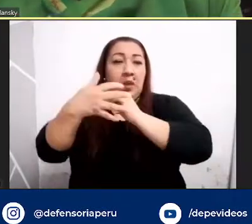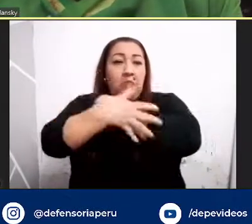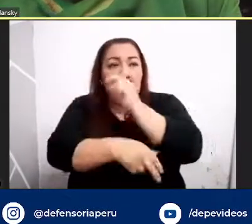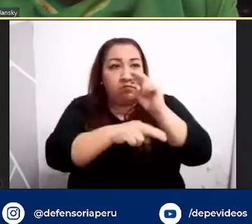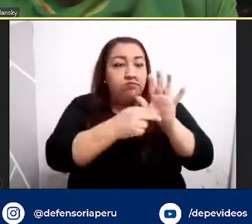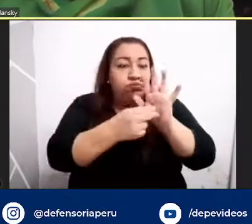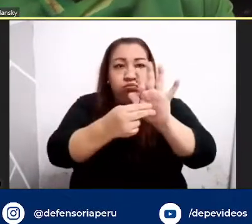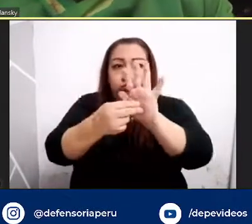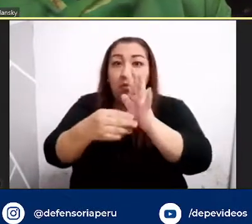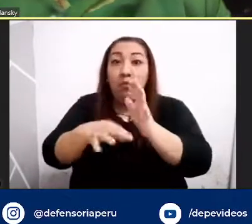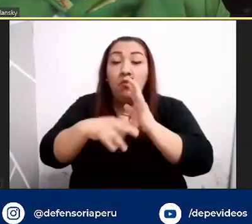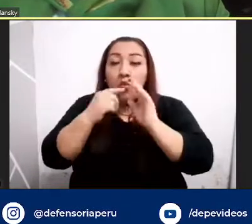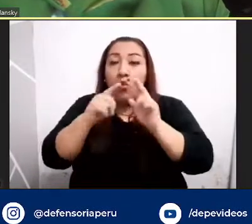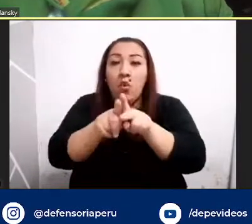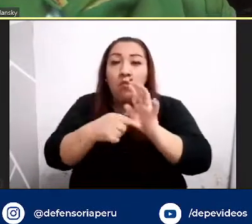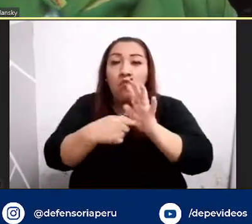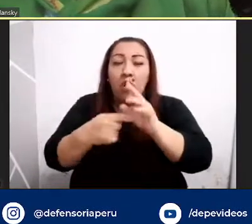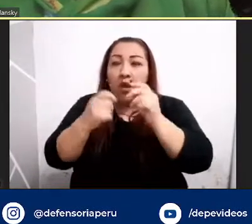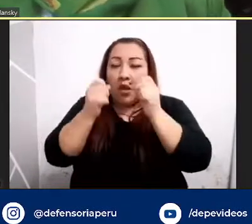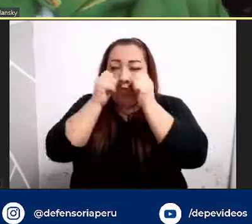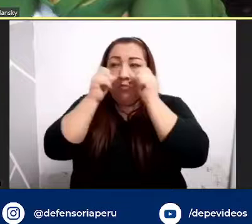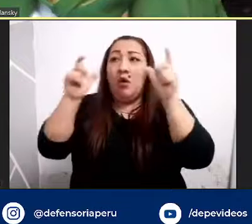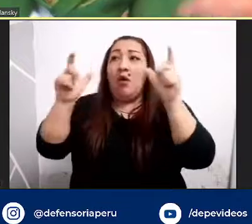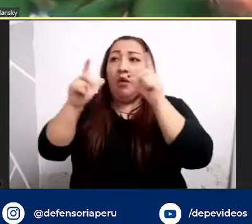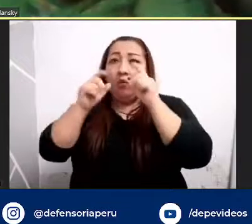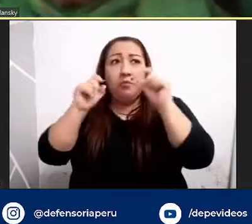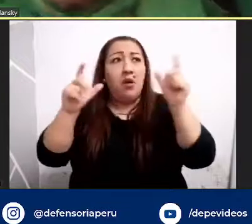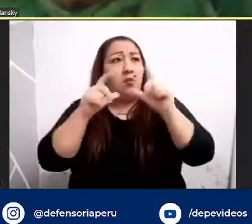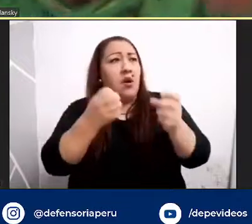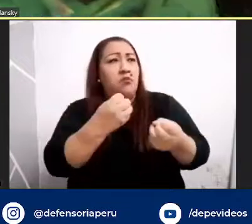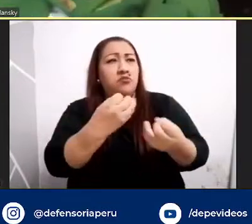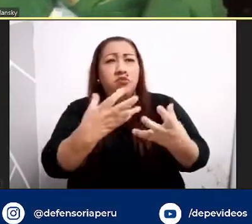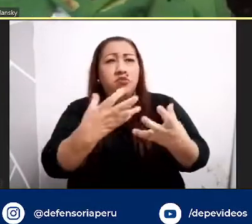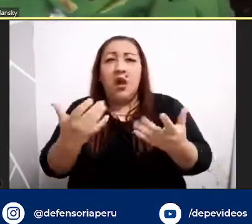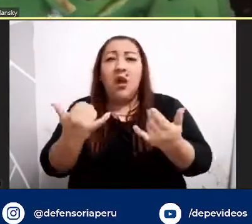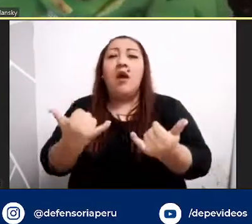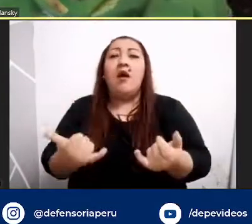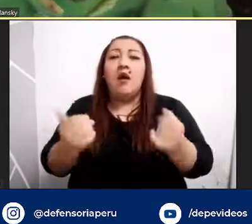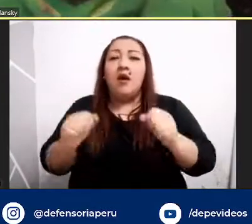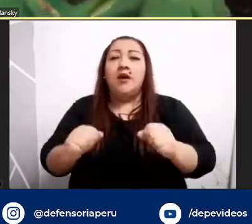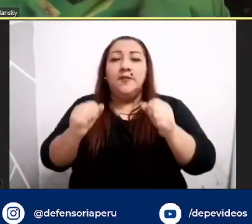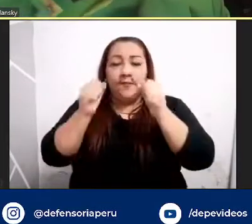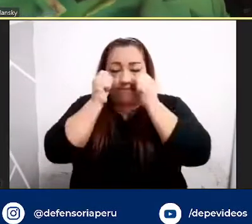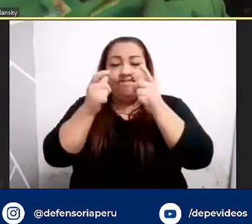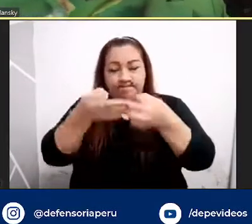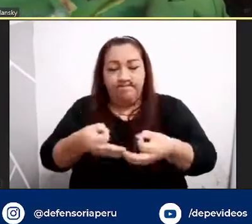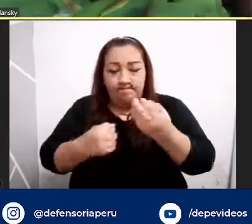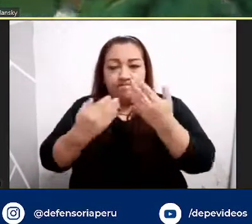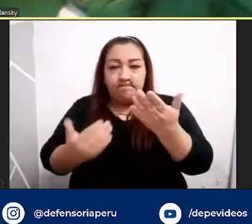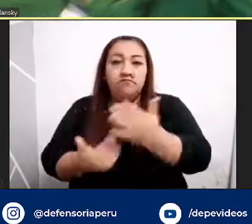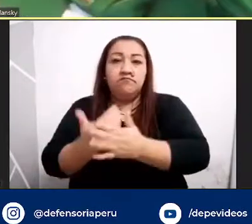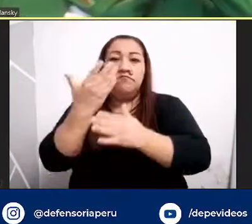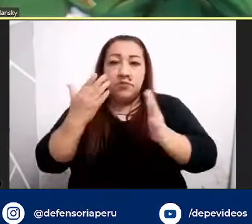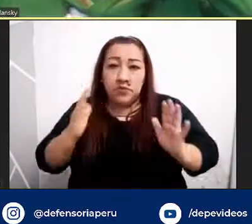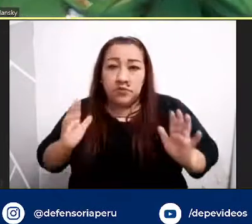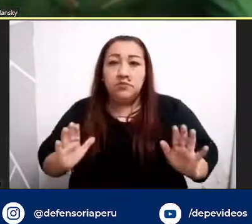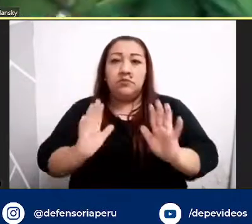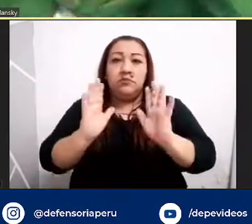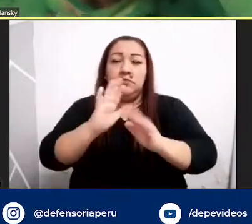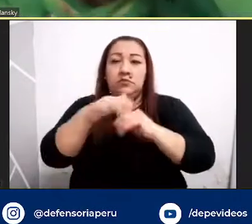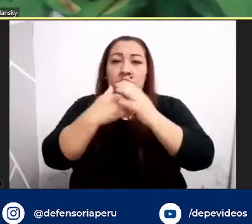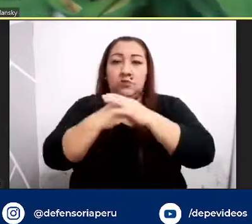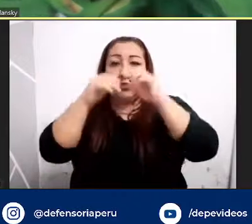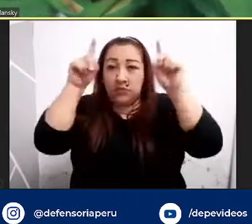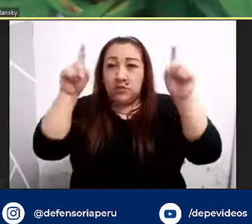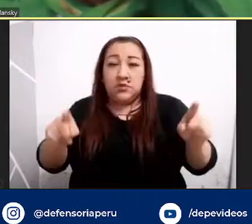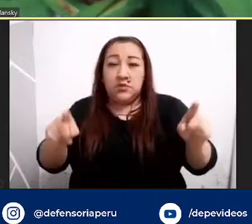que ahora sí es el momento de dar un nuevo empuje al ventanal de la Defensoría para que